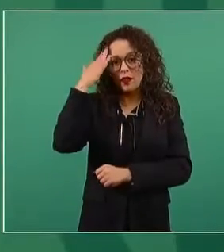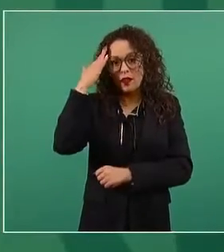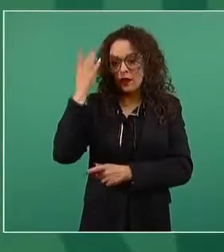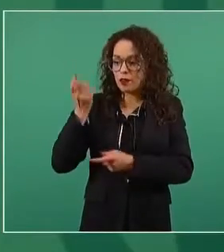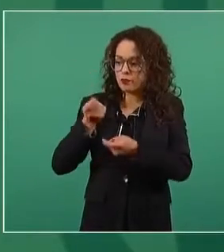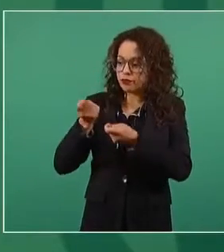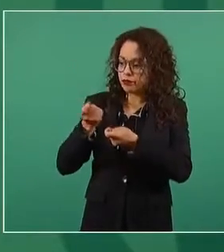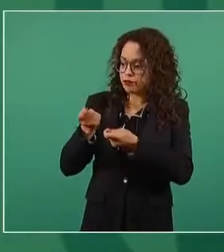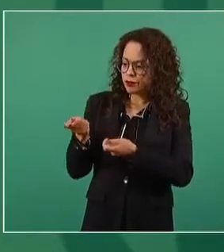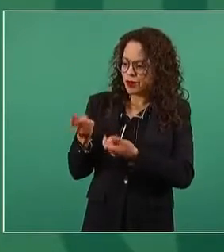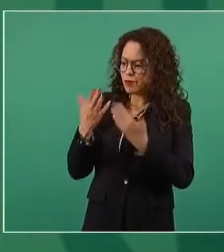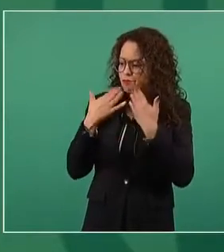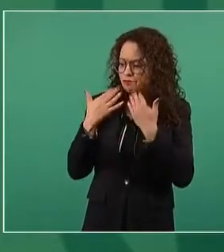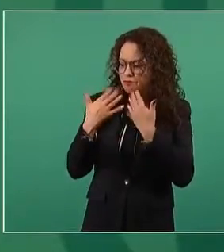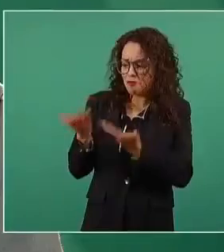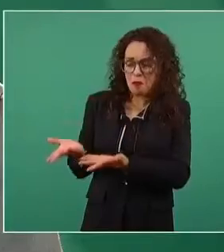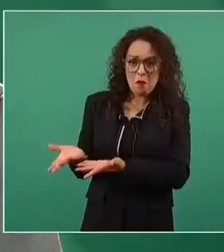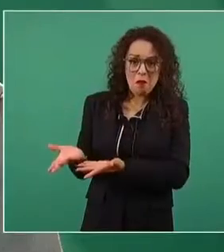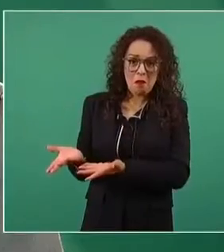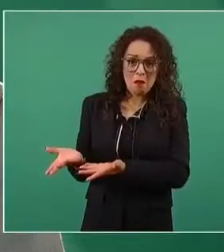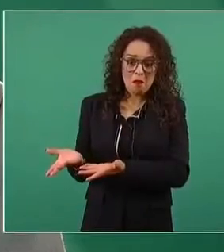del conservadurismo.